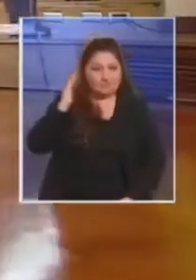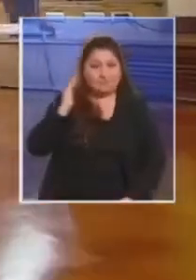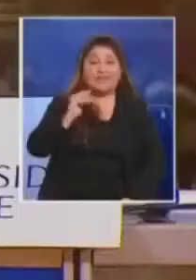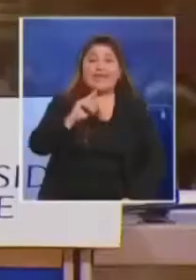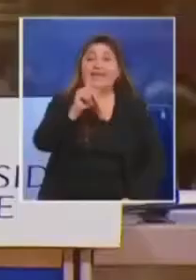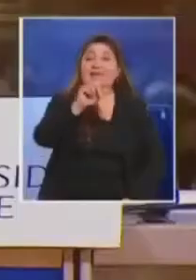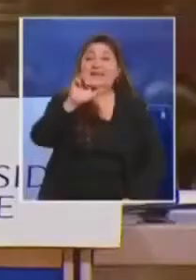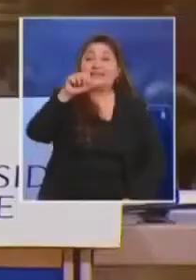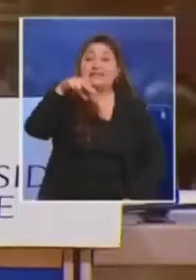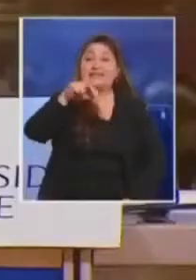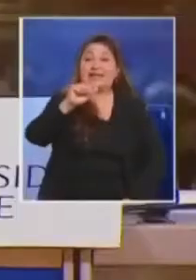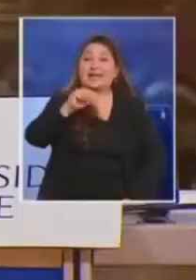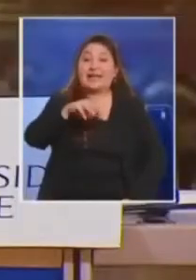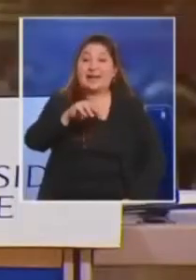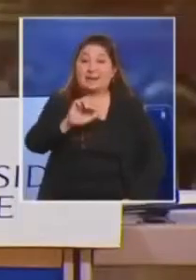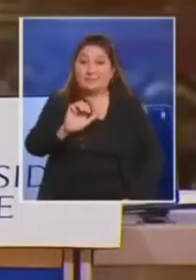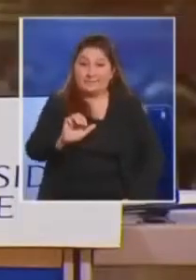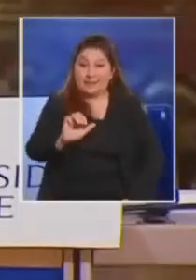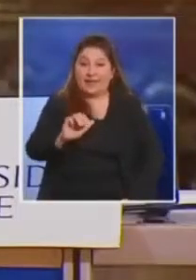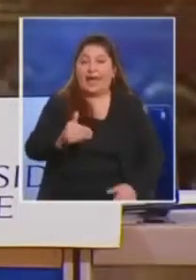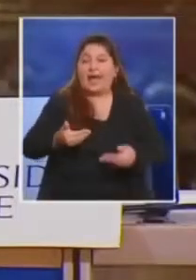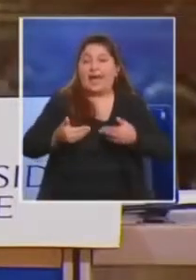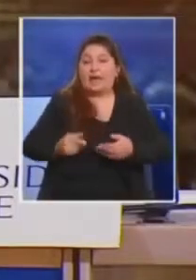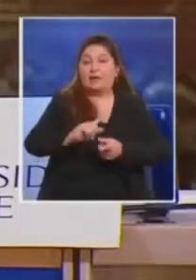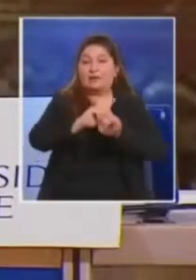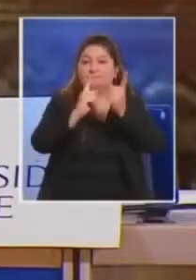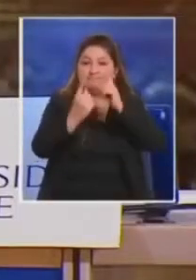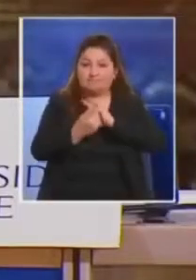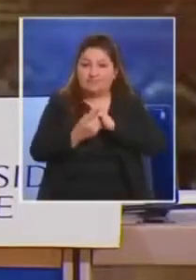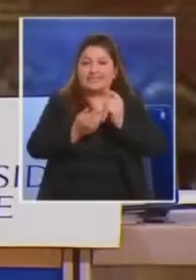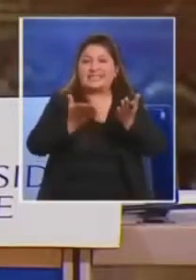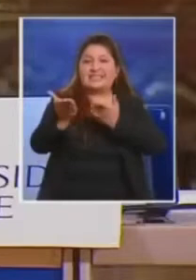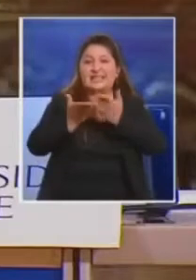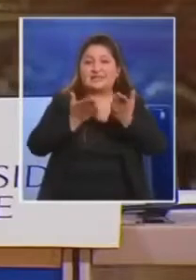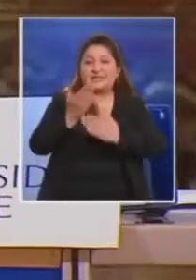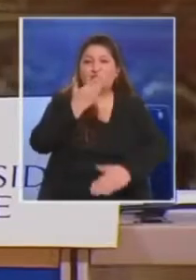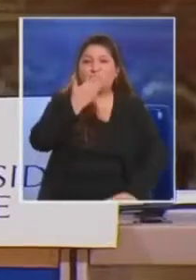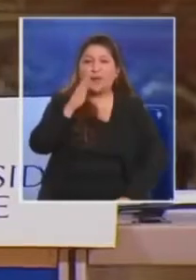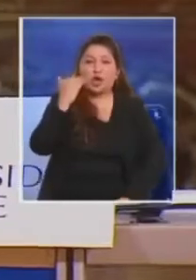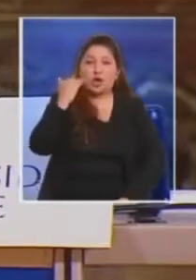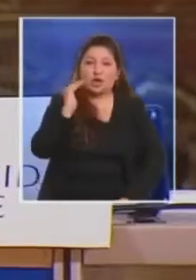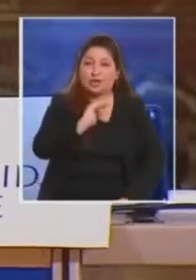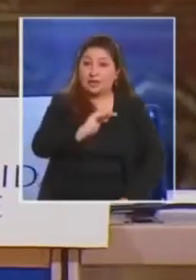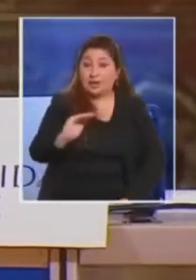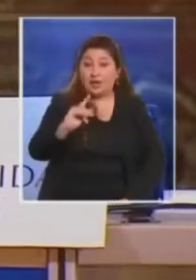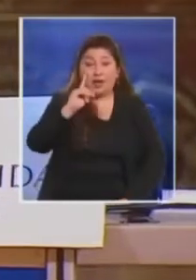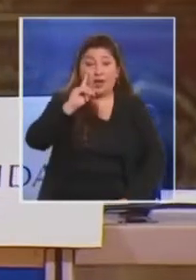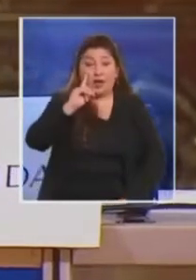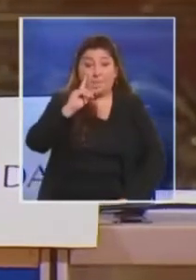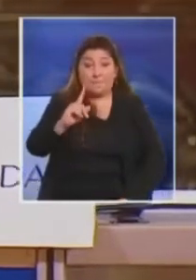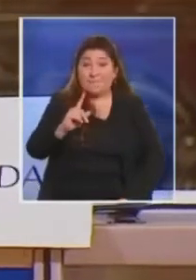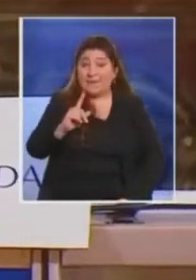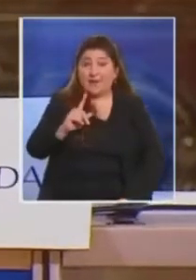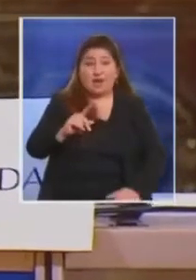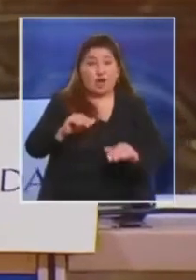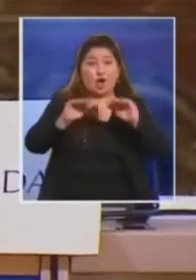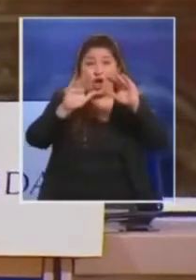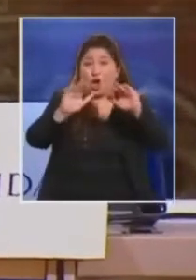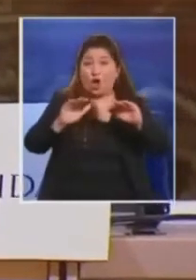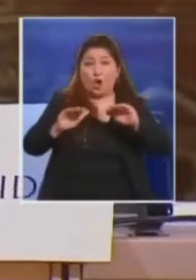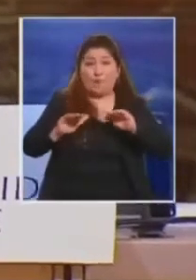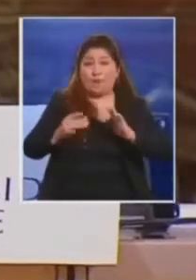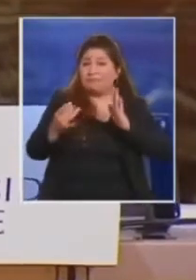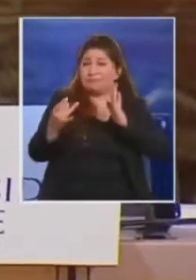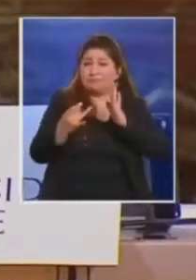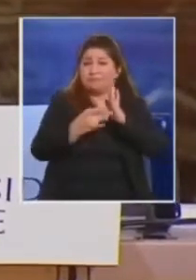CENAME, ahora se llama Servicio y Mejor Niñez. Se siguen cometiendo los mismos horrores. Los niños y las niñas al